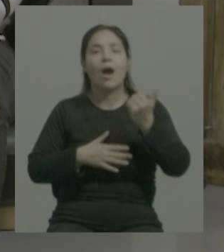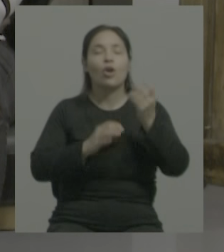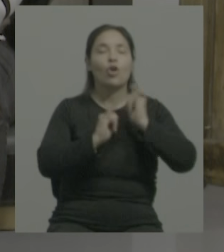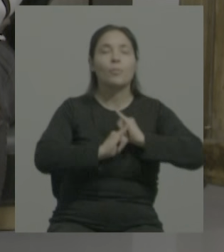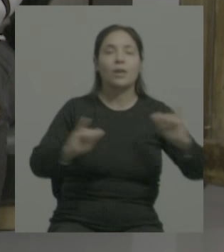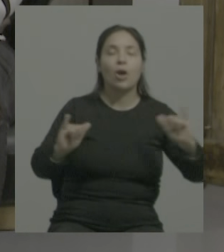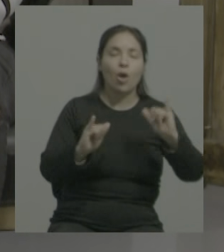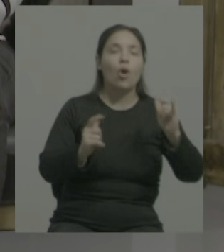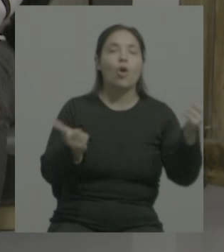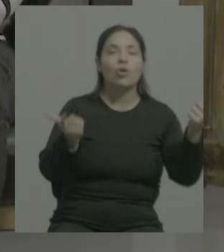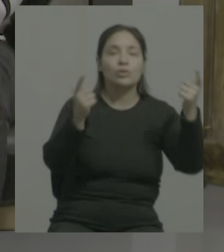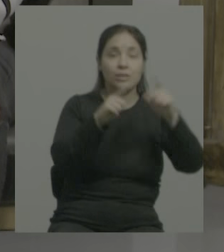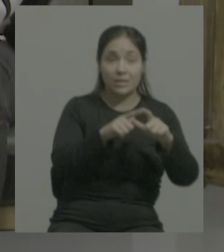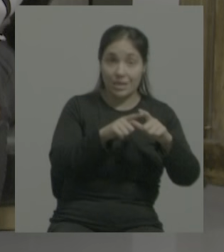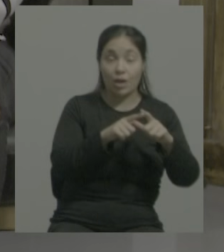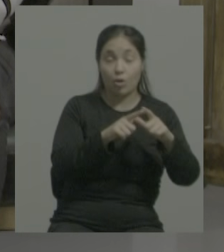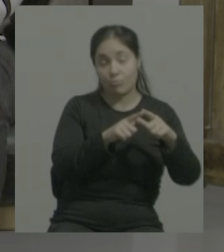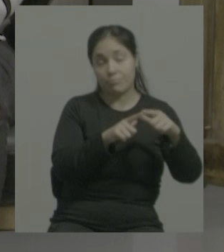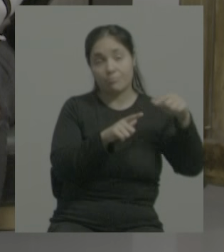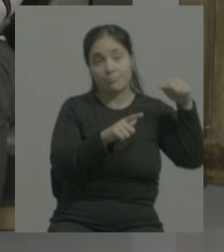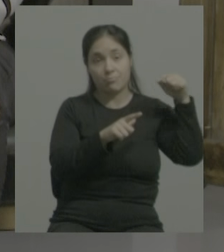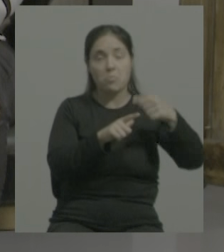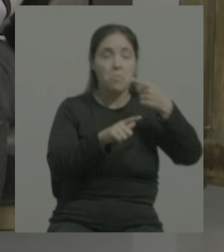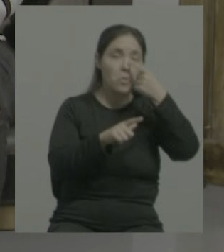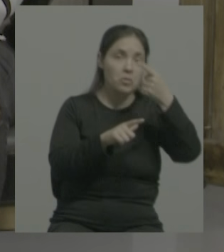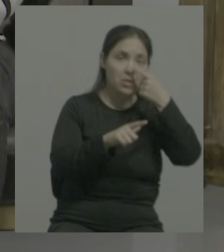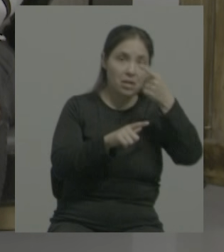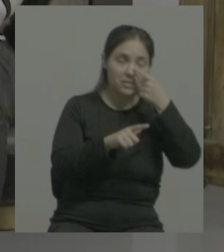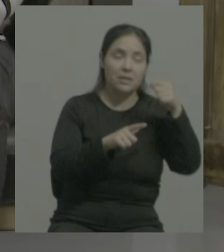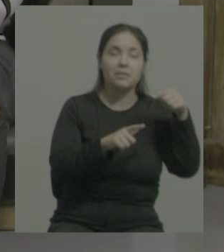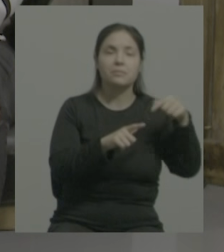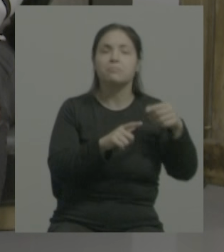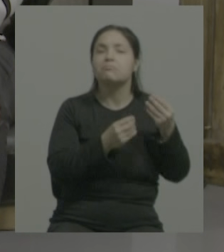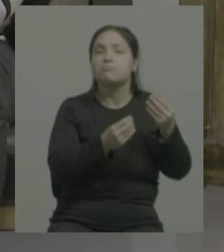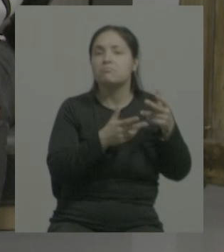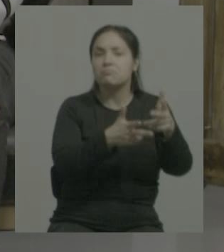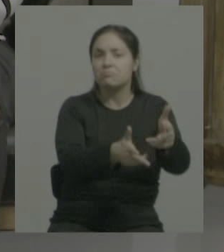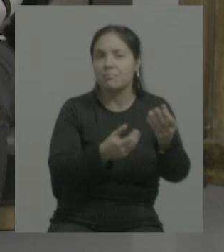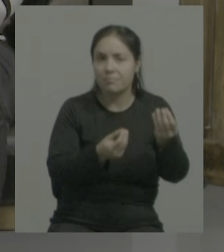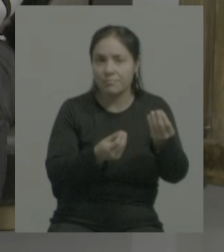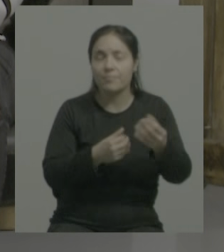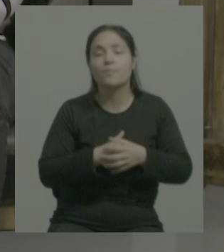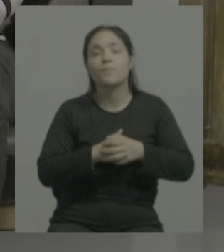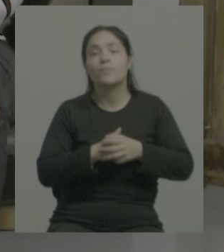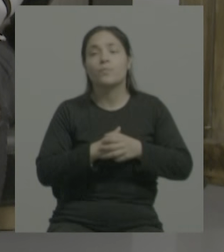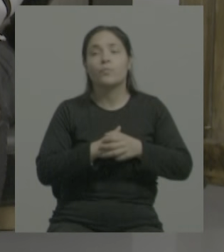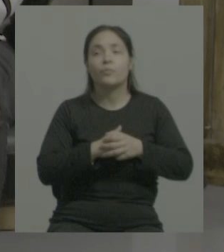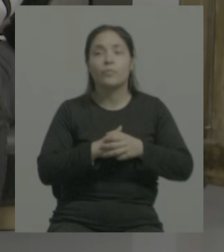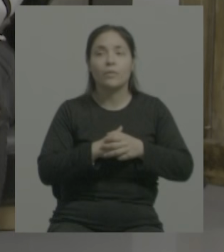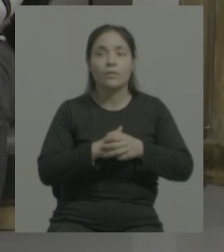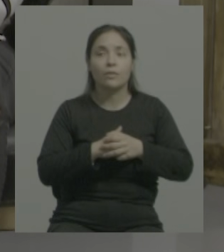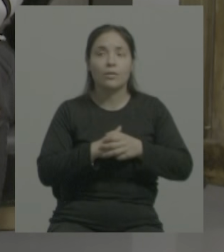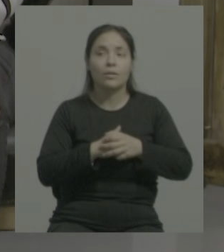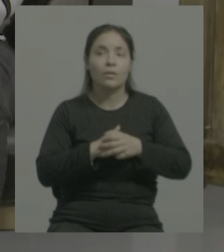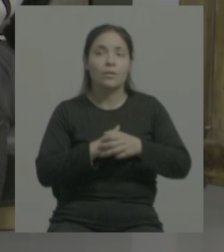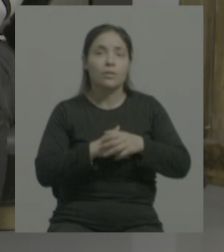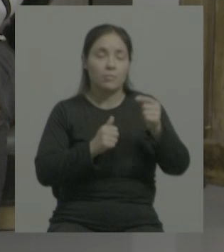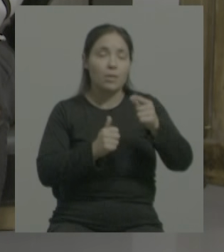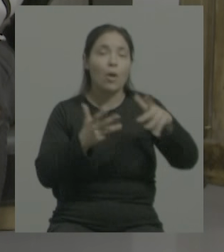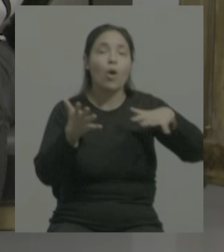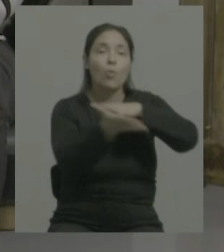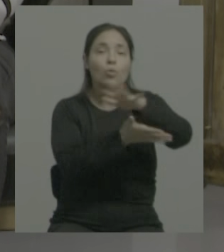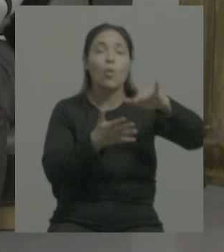Consejo Interuniversitario Nacional, que me parece muy interesante también mencionarlo acá, de que esta no es una cuestión que únicamente interpela a la comunidad universitaria, sino